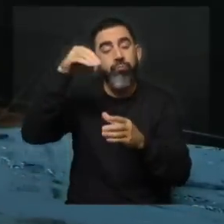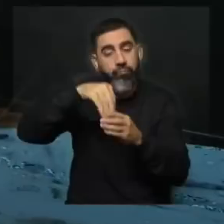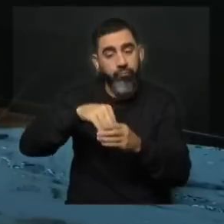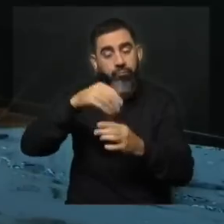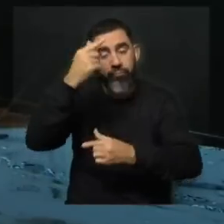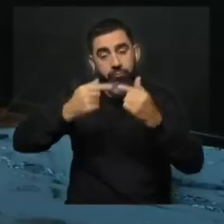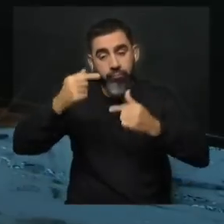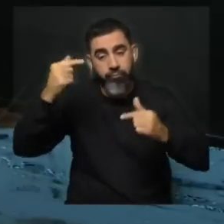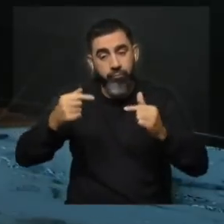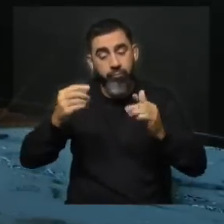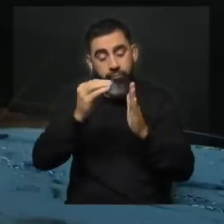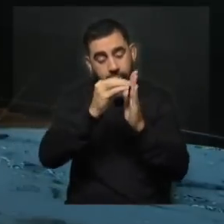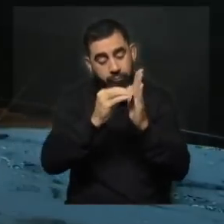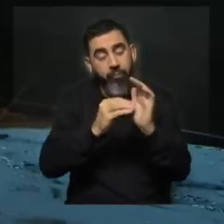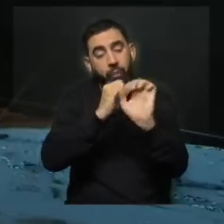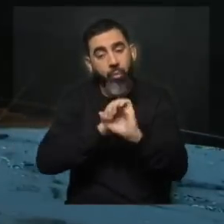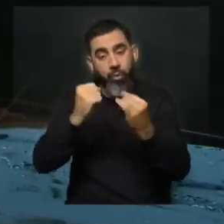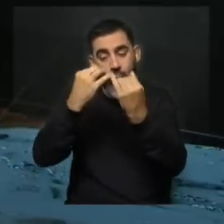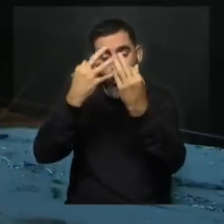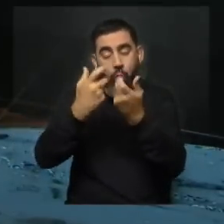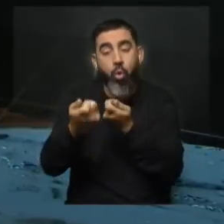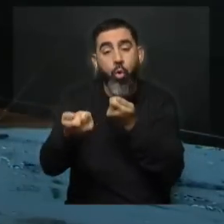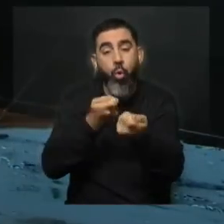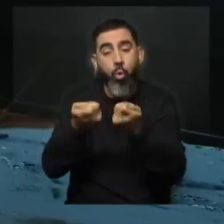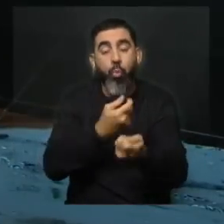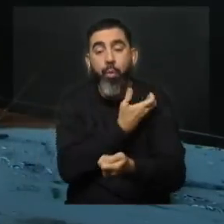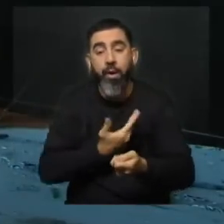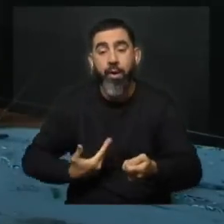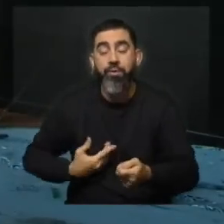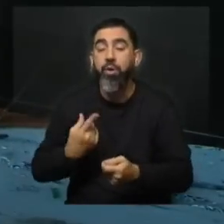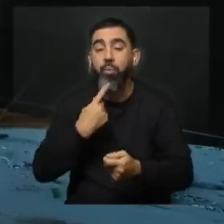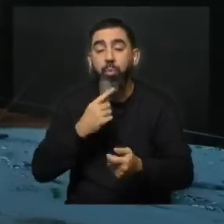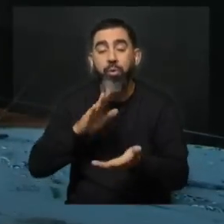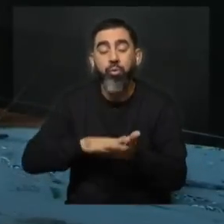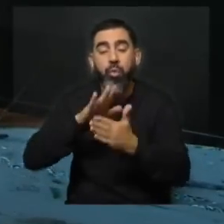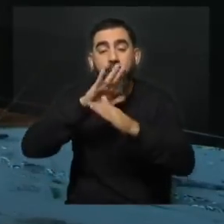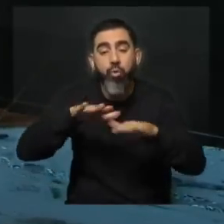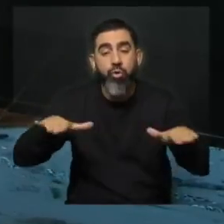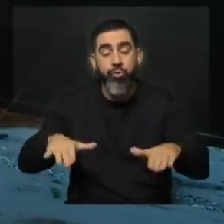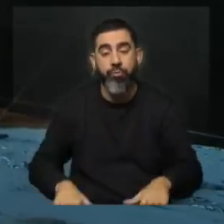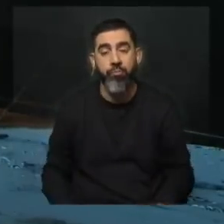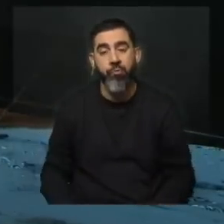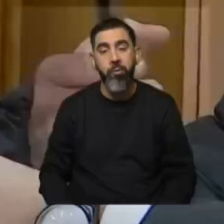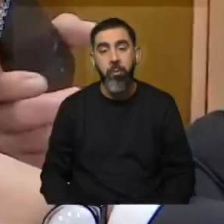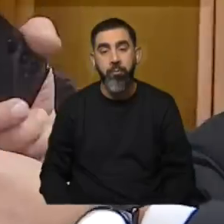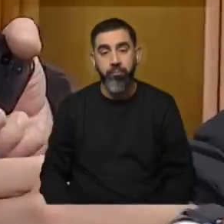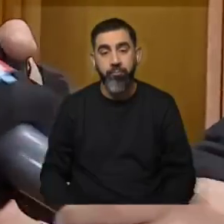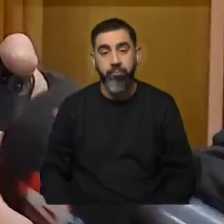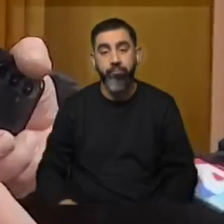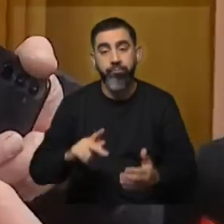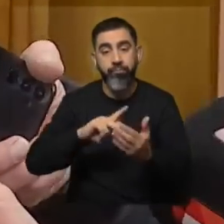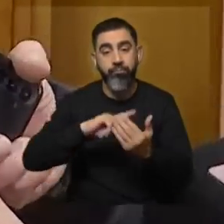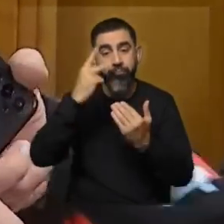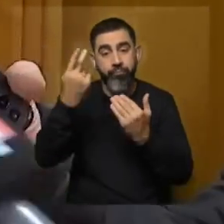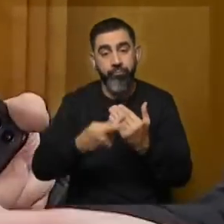herramientas que permiten articular la gobernanza y las políticas sobre la primera infancia el proyecto